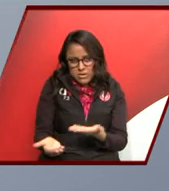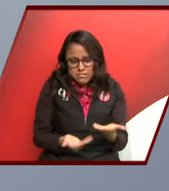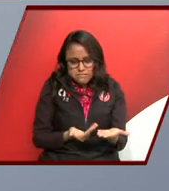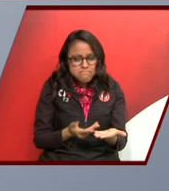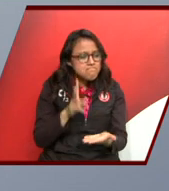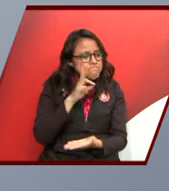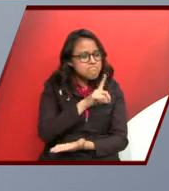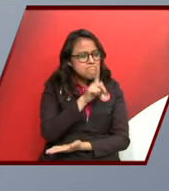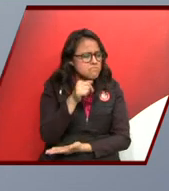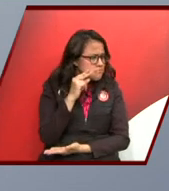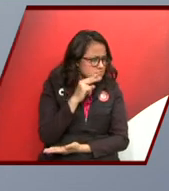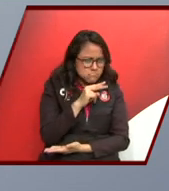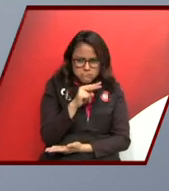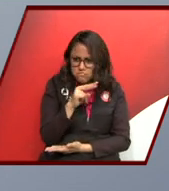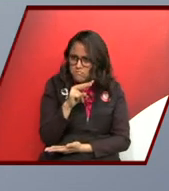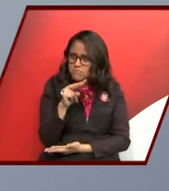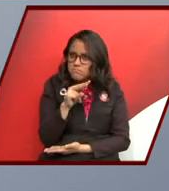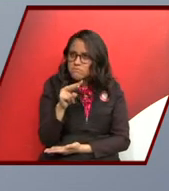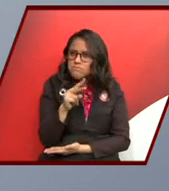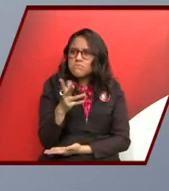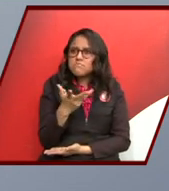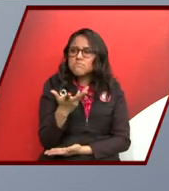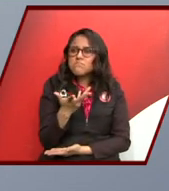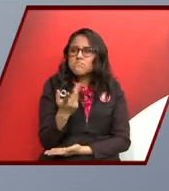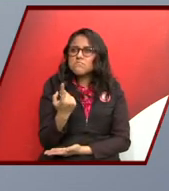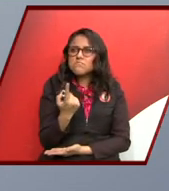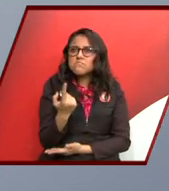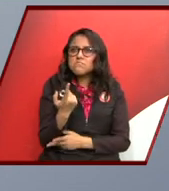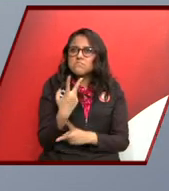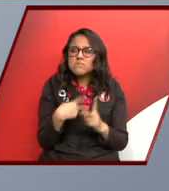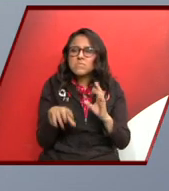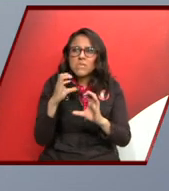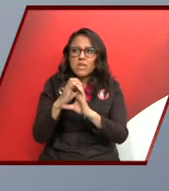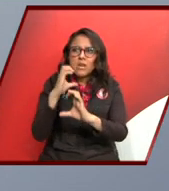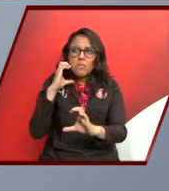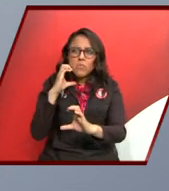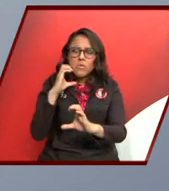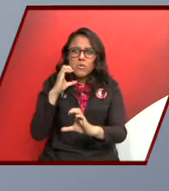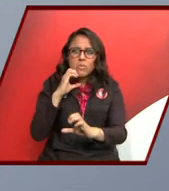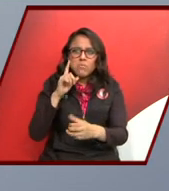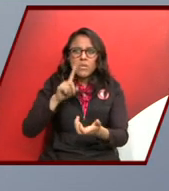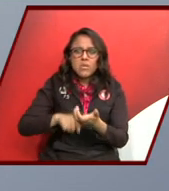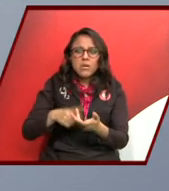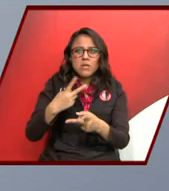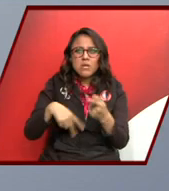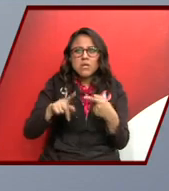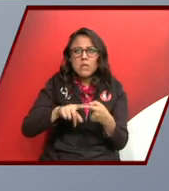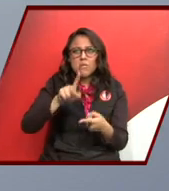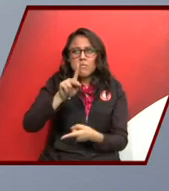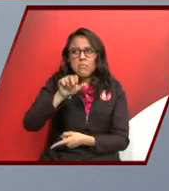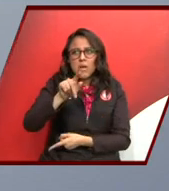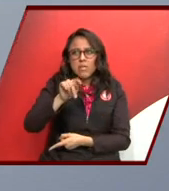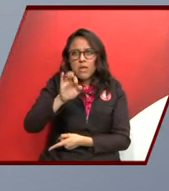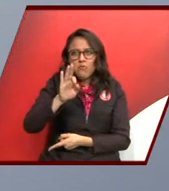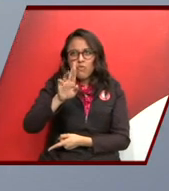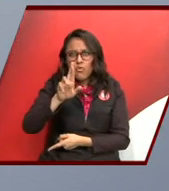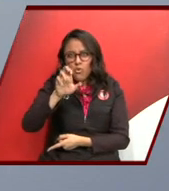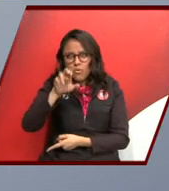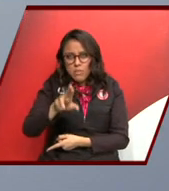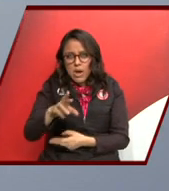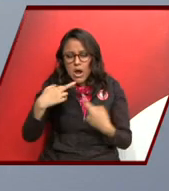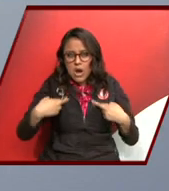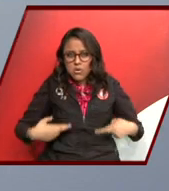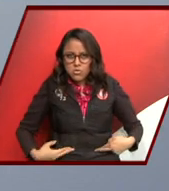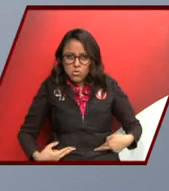y nos dimos cuenta que venía un camión con una plataforma, venían gente vestida